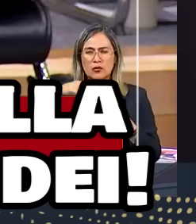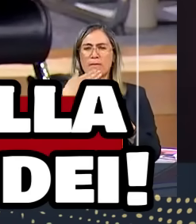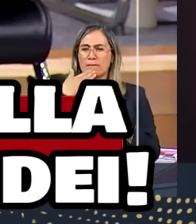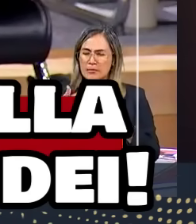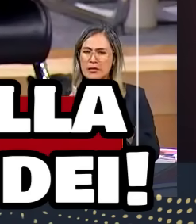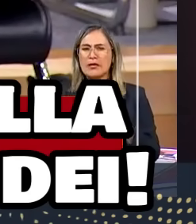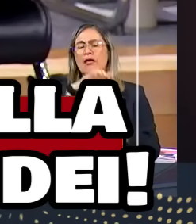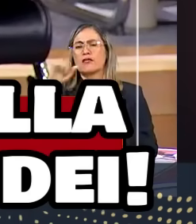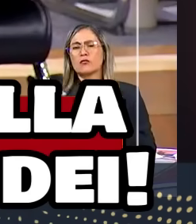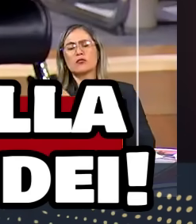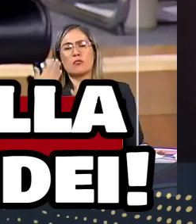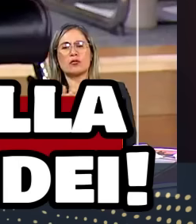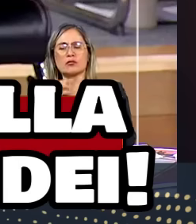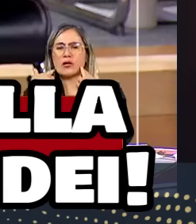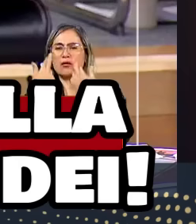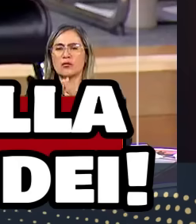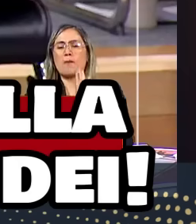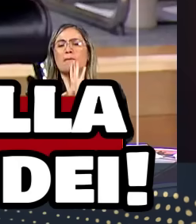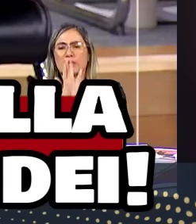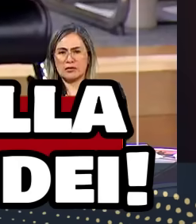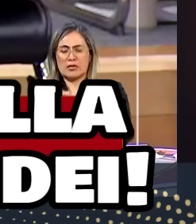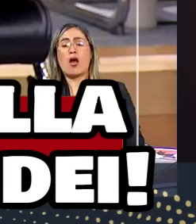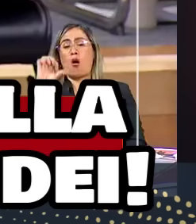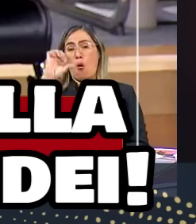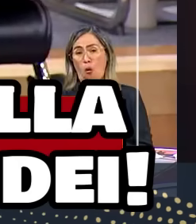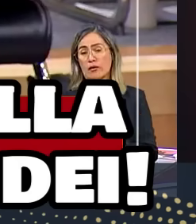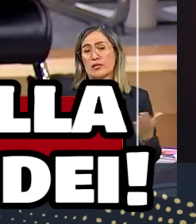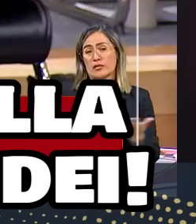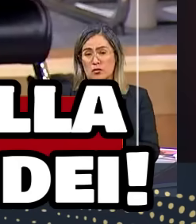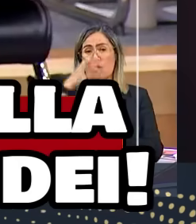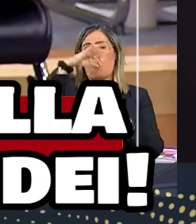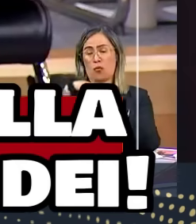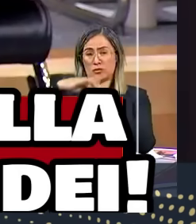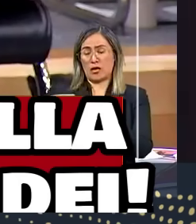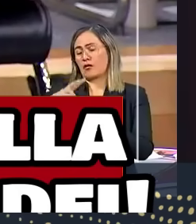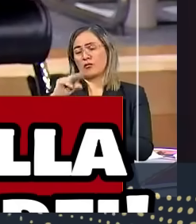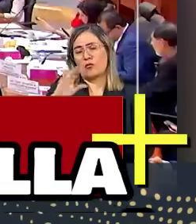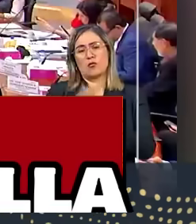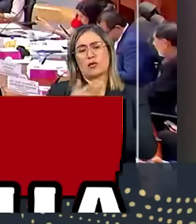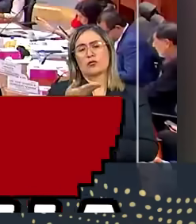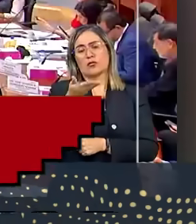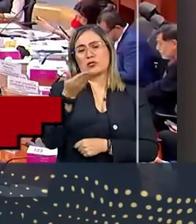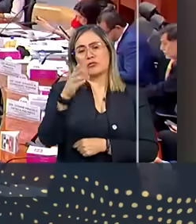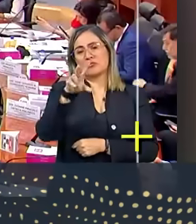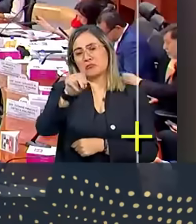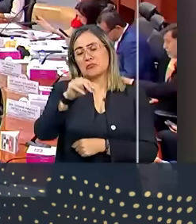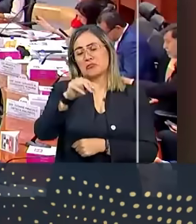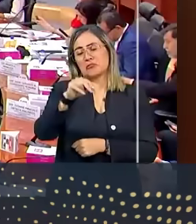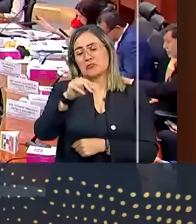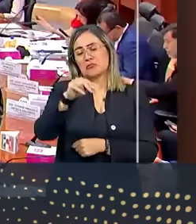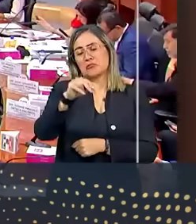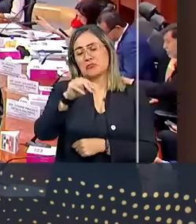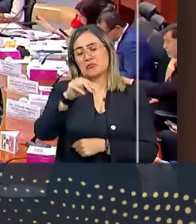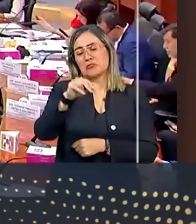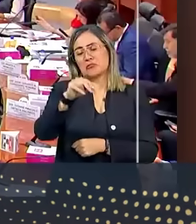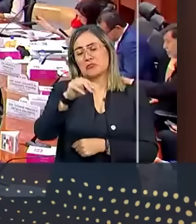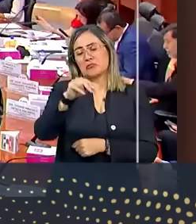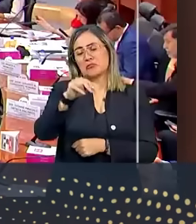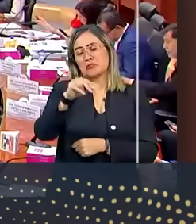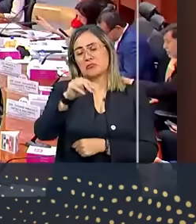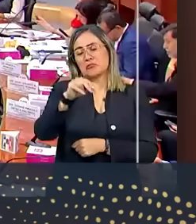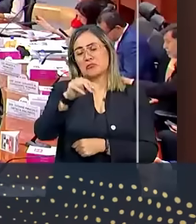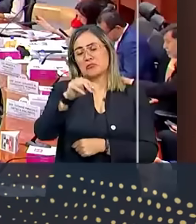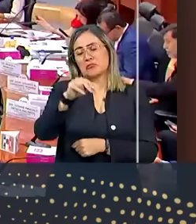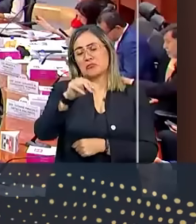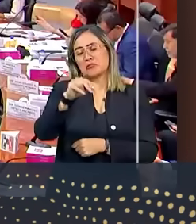del Pleno del Consejo General del INE, pero hoy no tendría por qué ser atendido porque eso no fue solicitado. Gracias. Dale en me gusta,